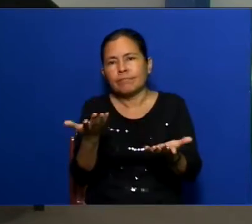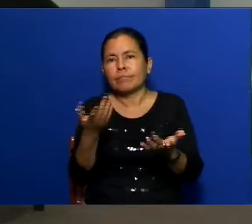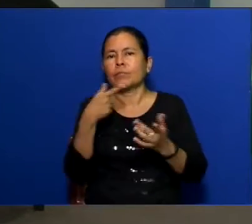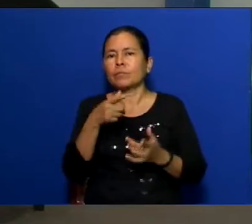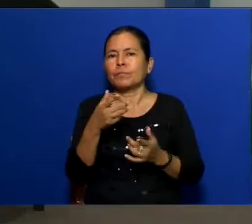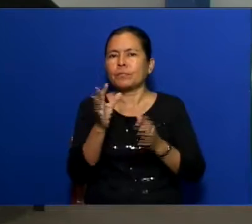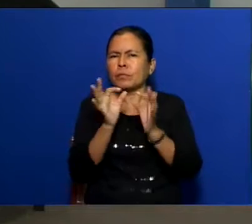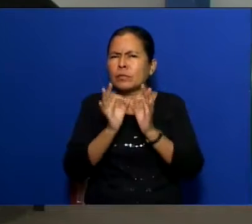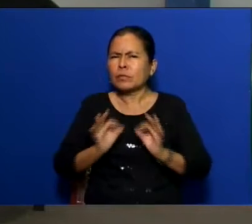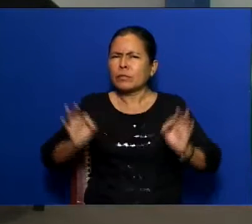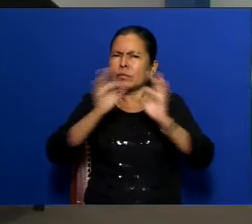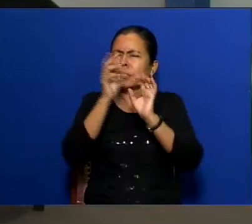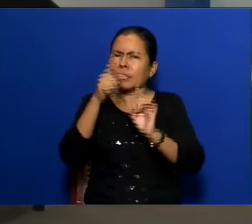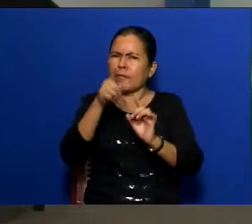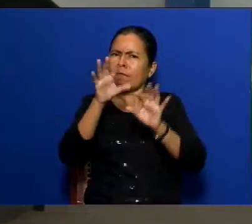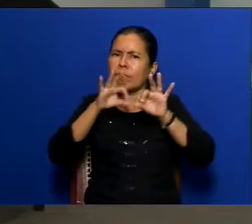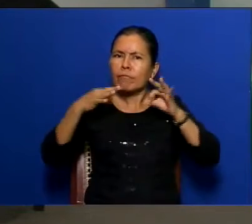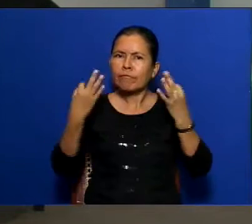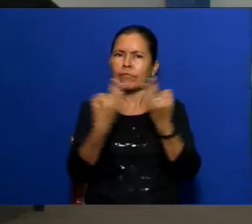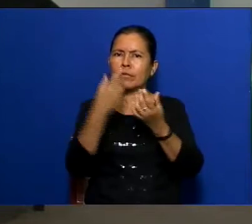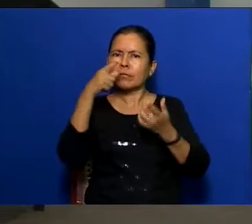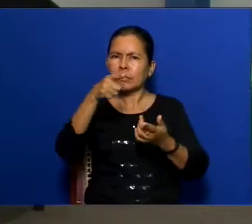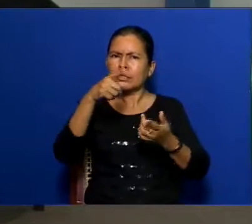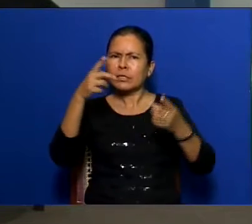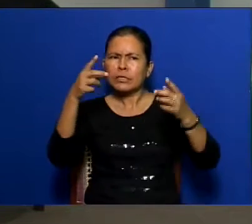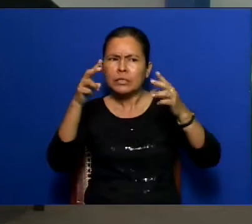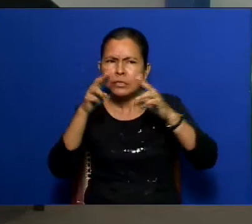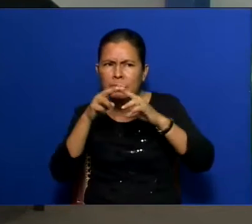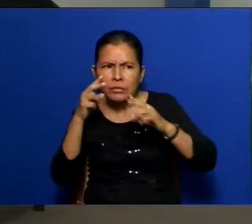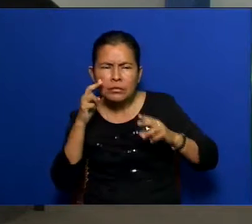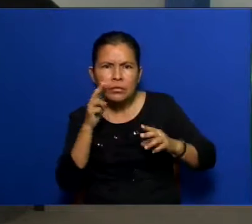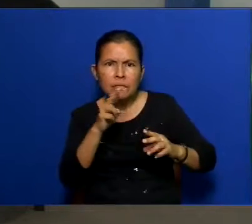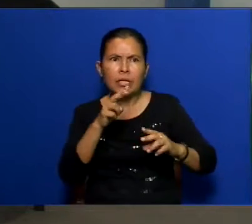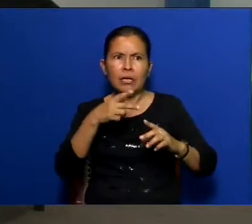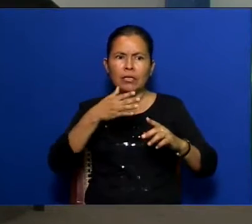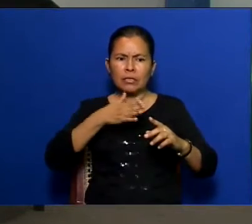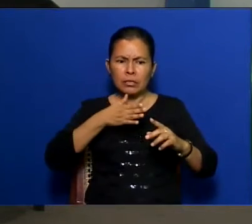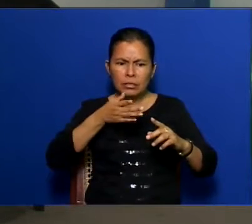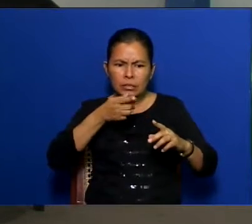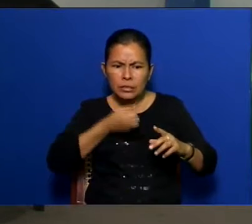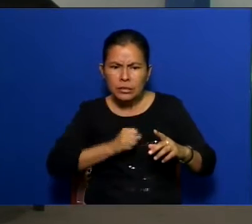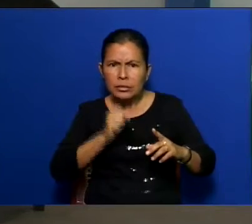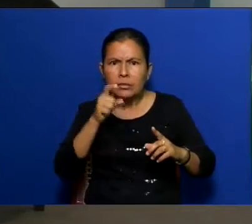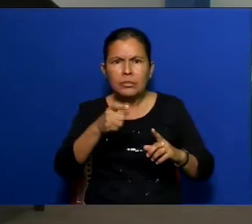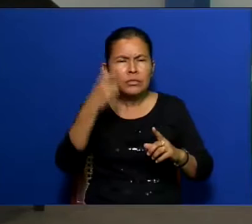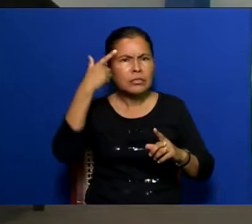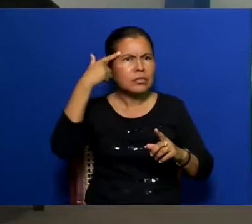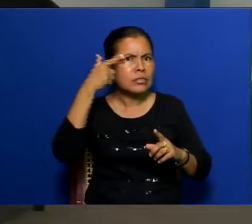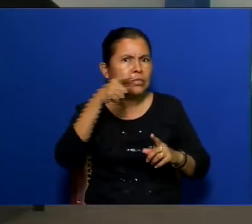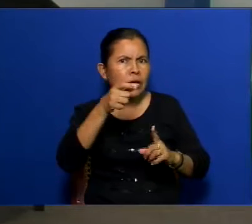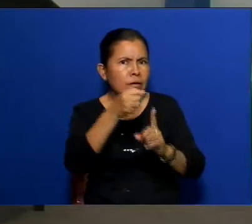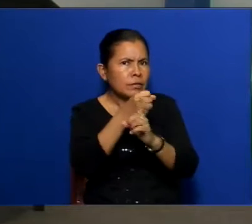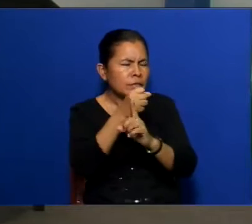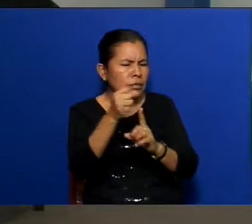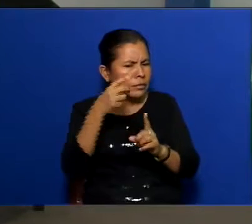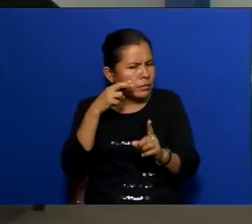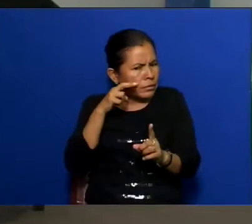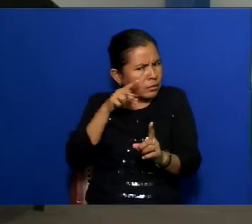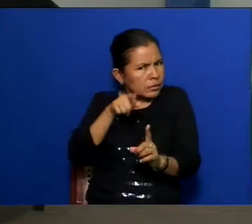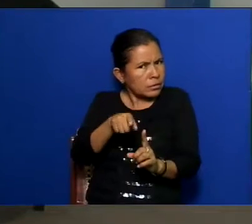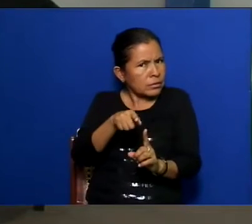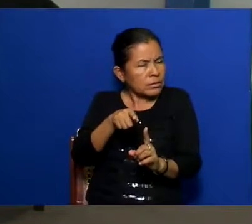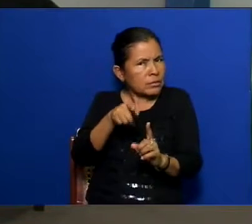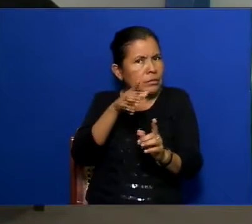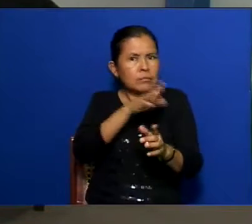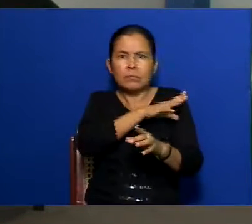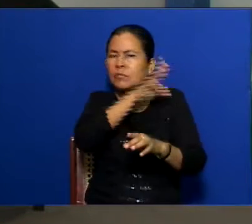un familiar, un pariente sospecha que su niño, su niña, está sufriendo violencia, que ponga la